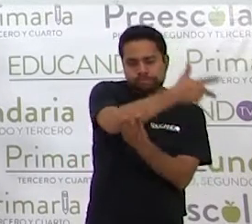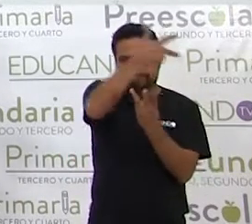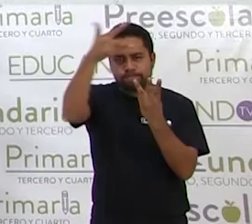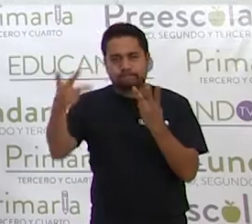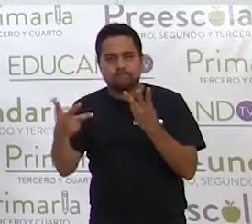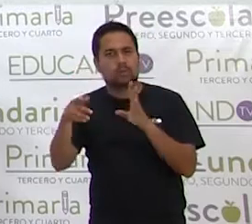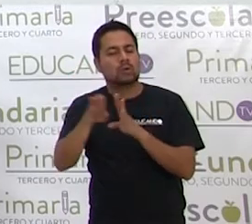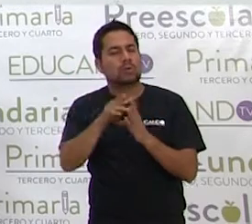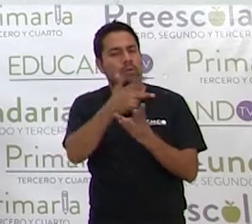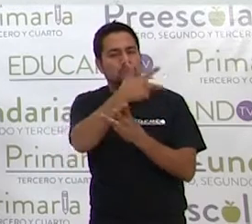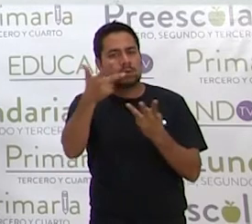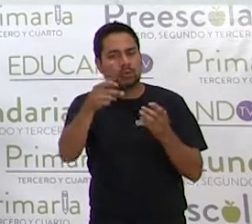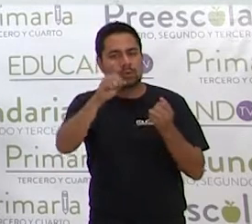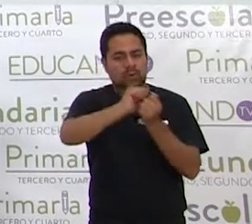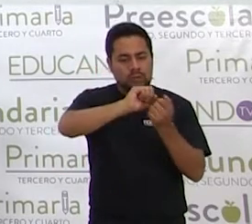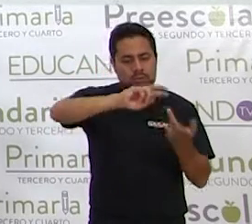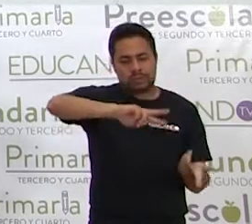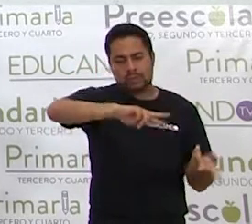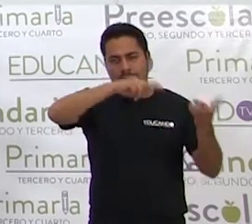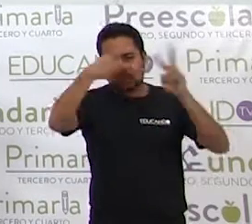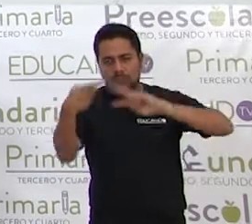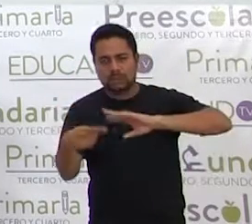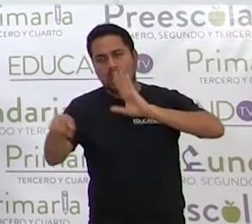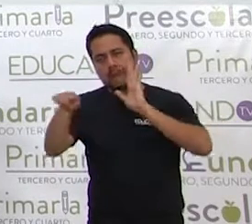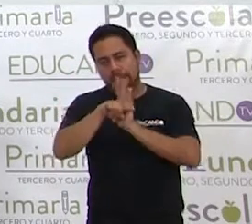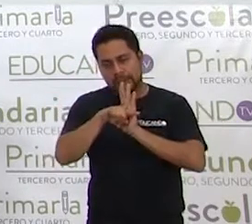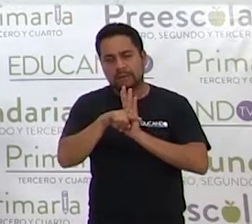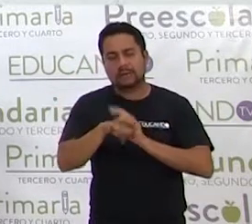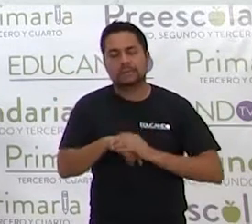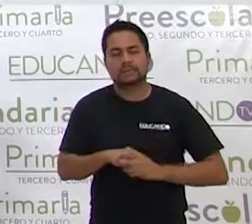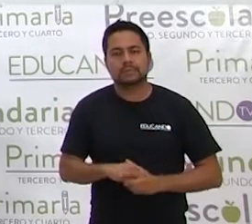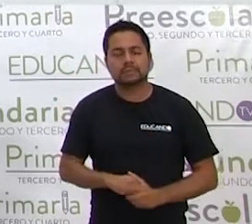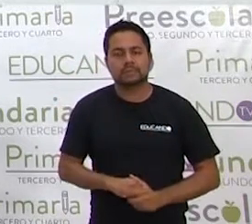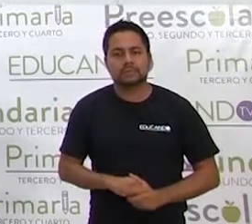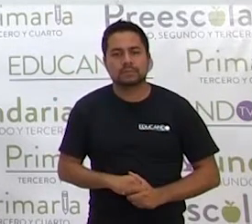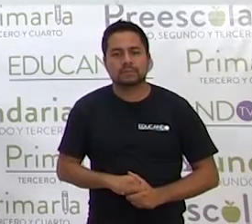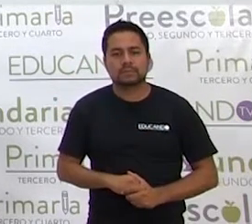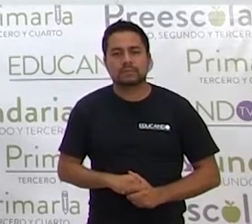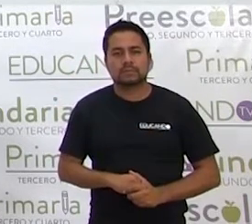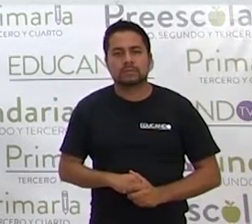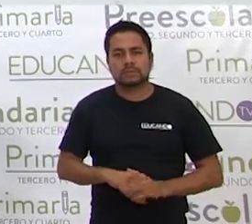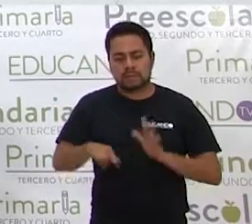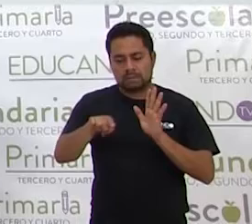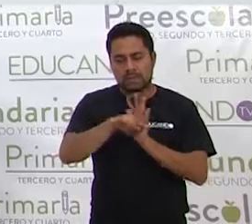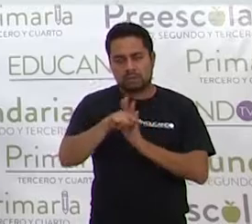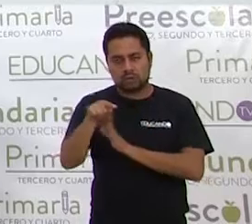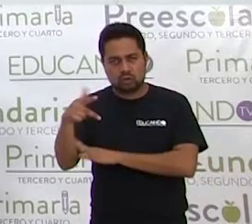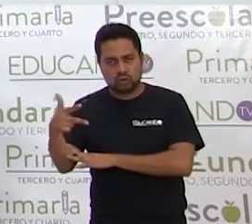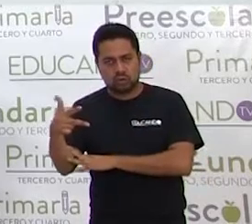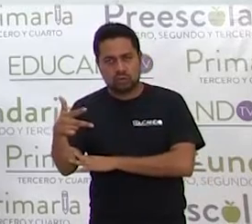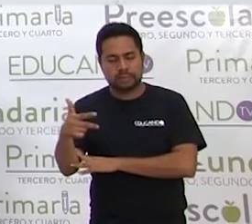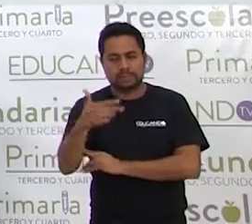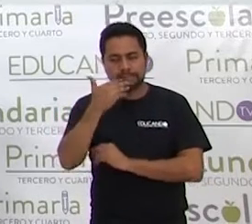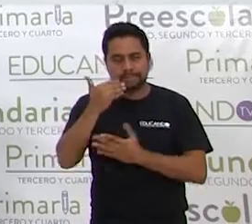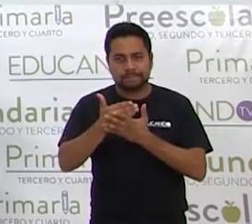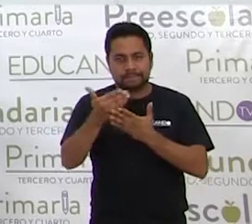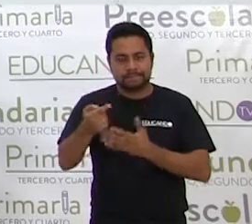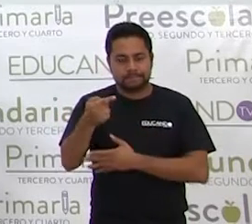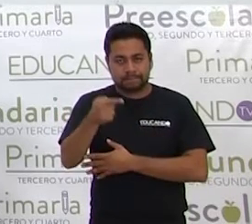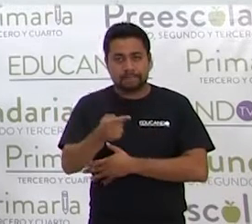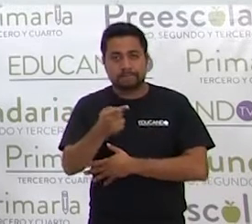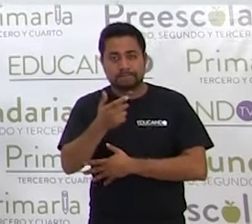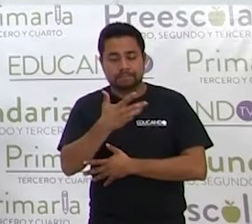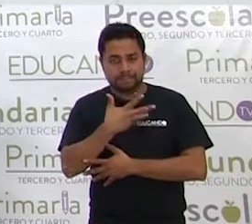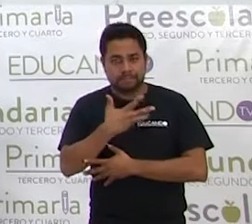segundo miembro con signo menos verdad negativo menos 8 ahora aquí tenemos